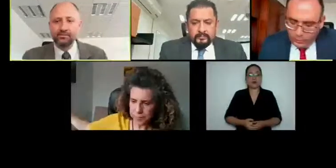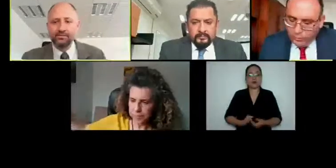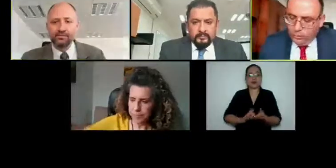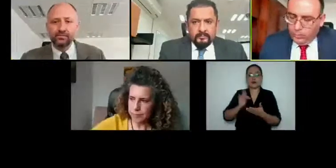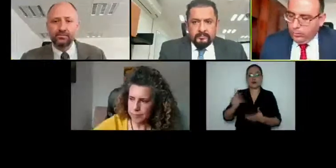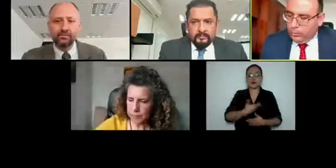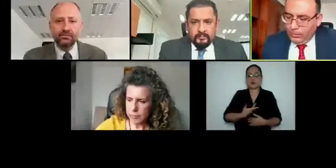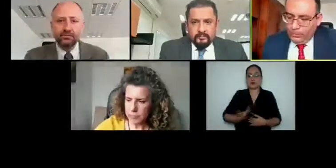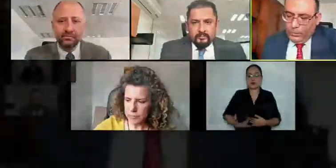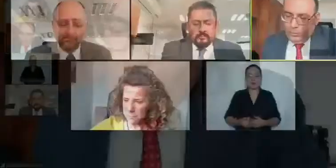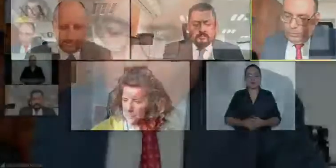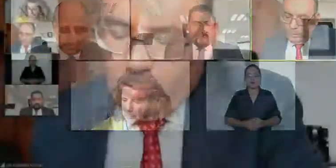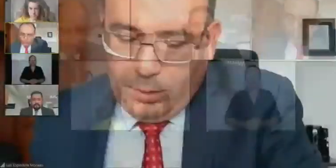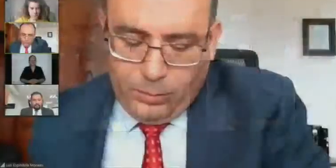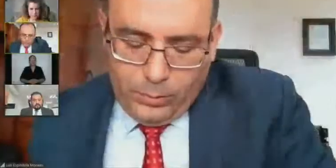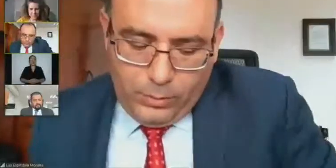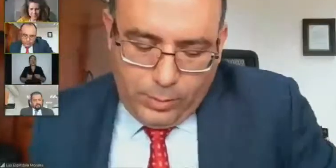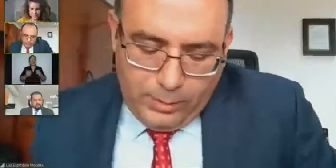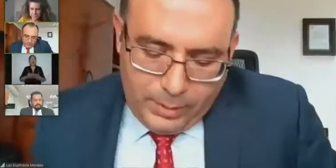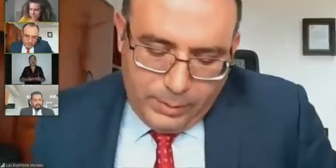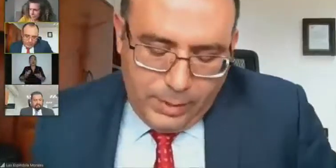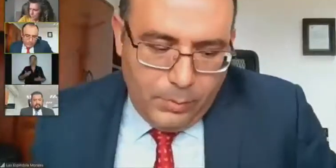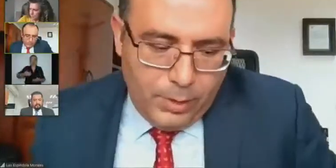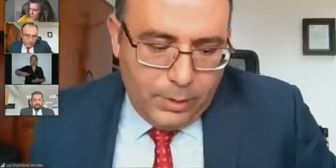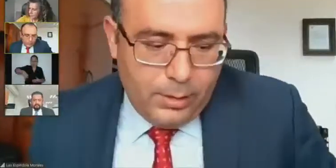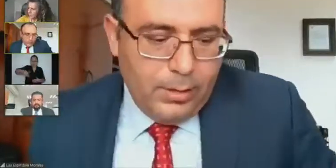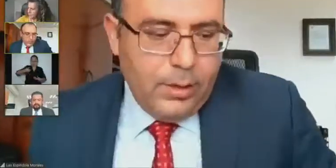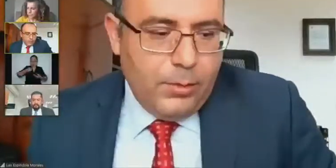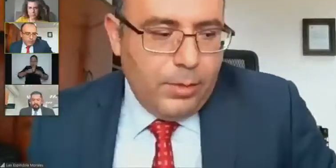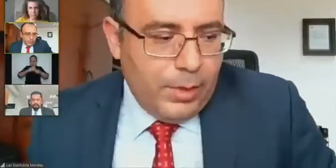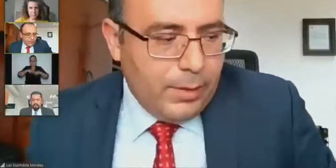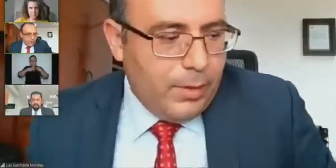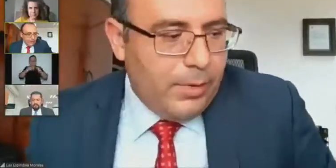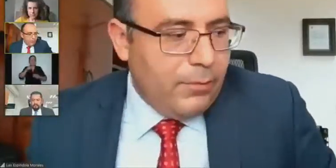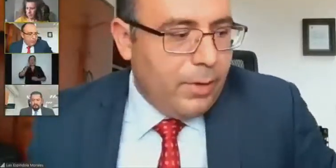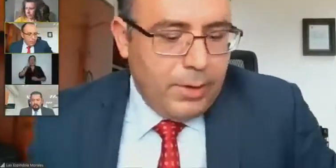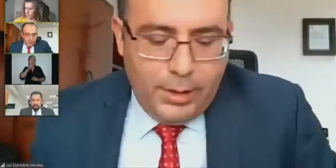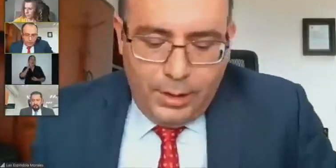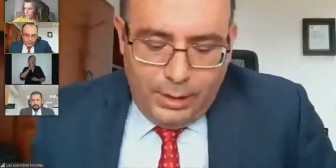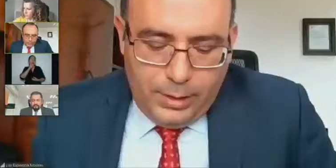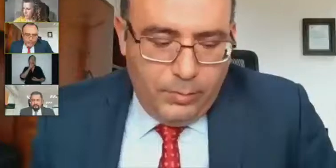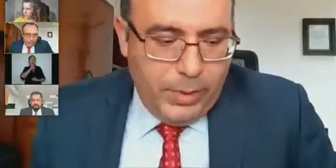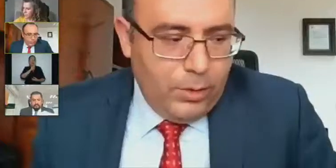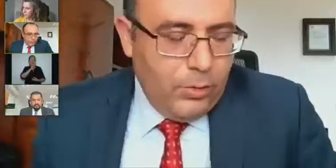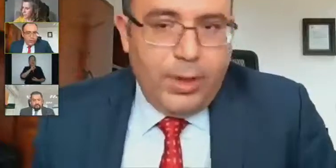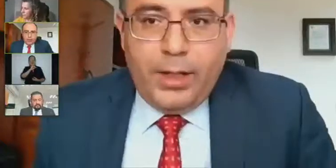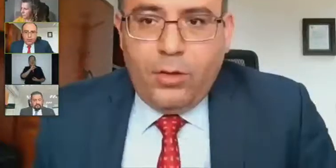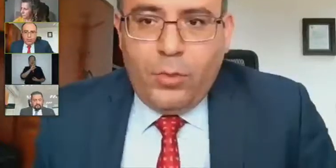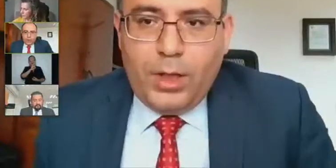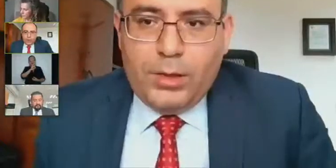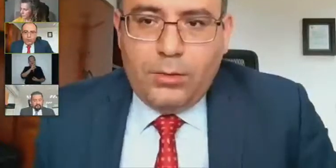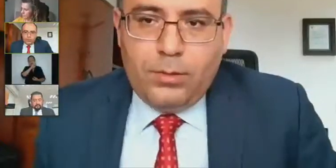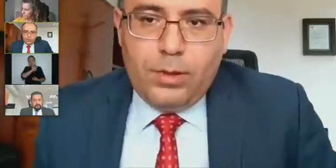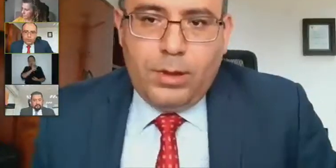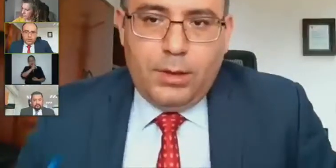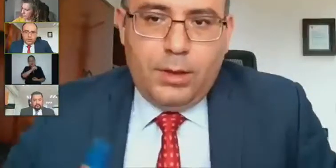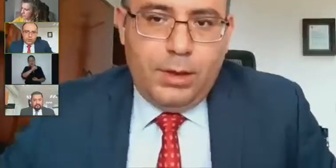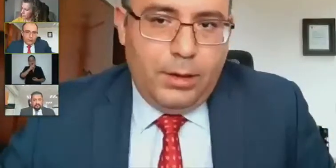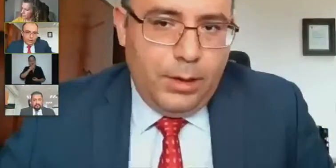En relación con lo expuesto por la magistrada ponente, la magistrada Villafuerte, respecto de la